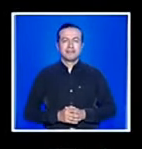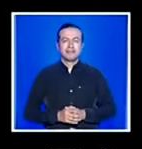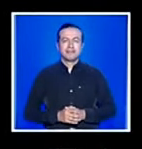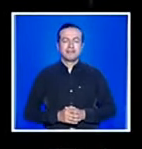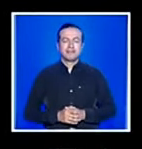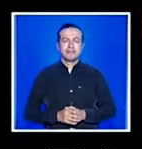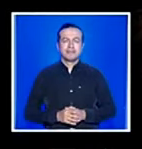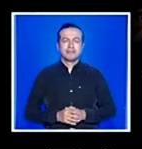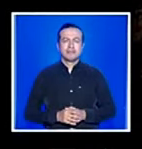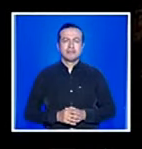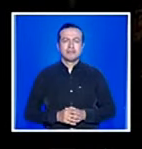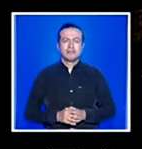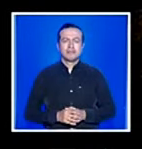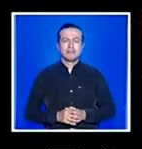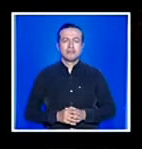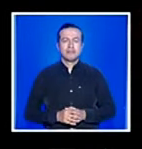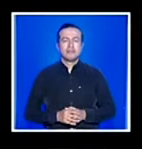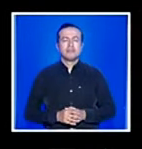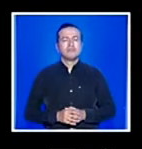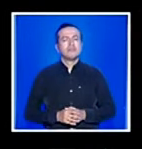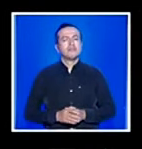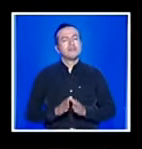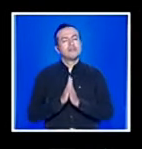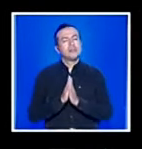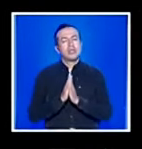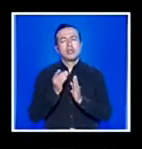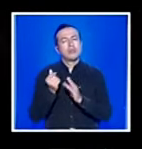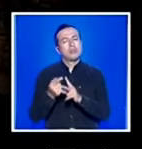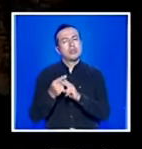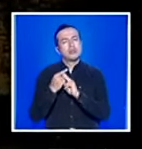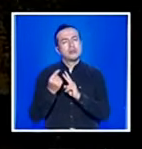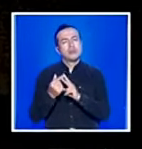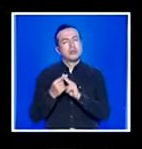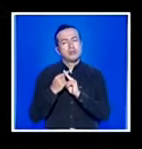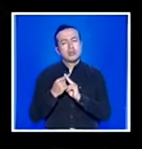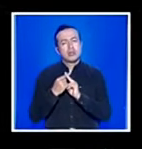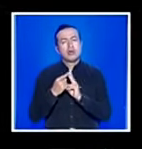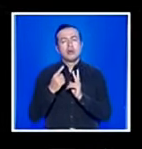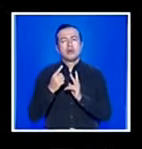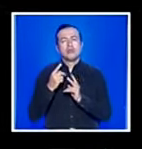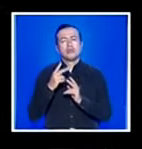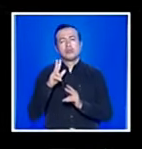Esta noche, mi hijo, pide prestado por ahí, mi hijo. El muchacho está pidiendo